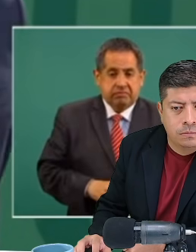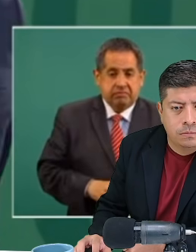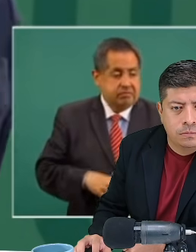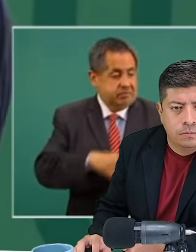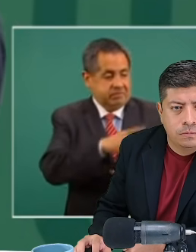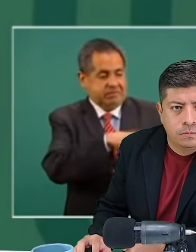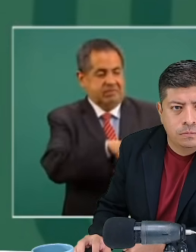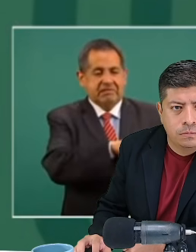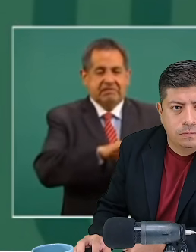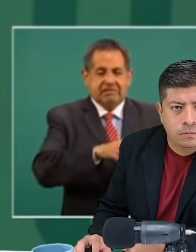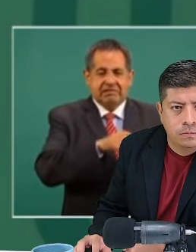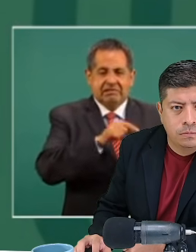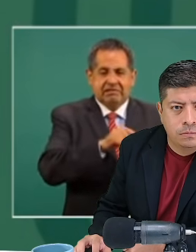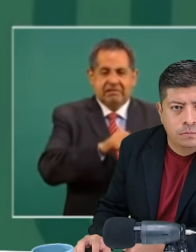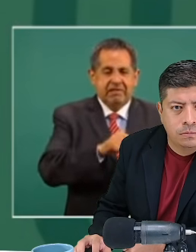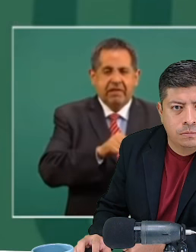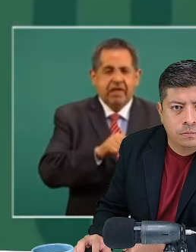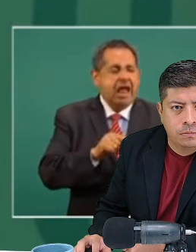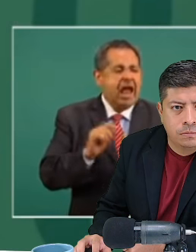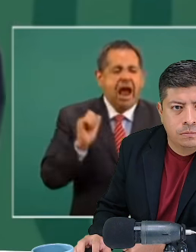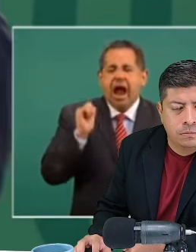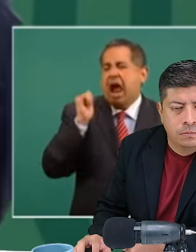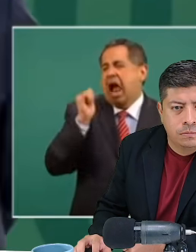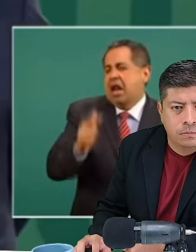utilizan cualquier